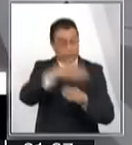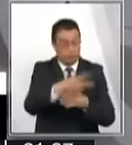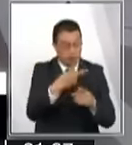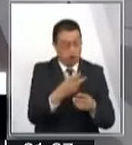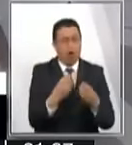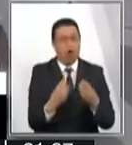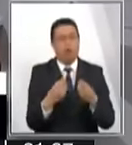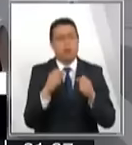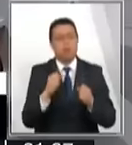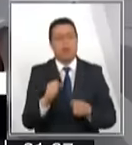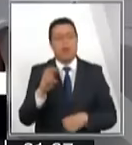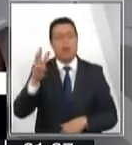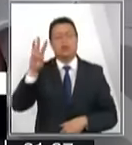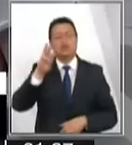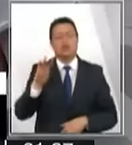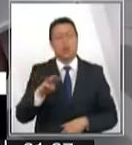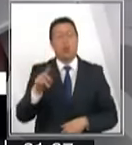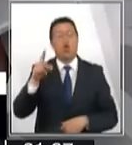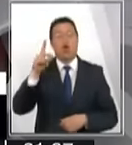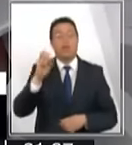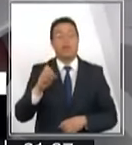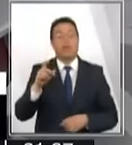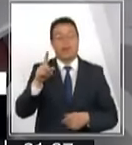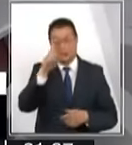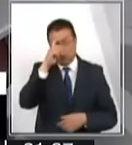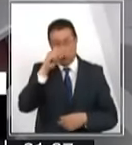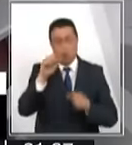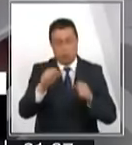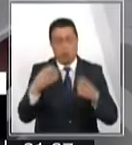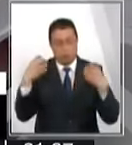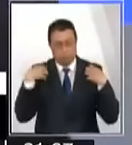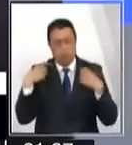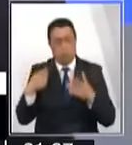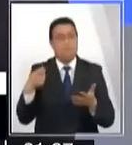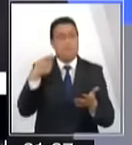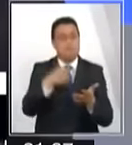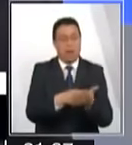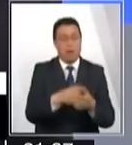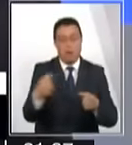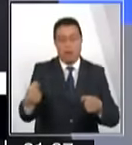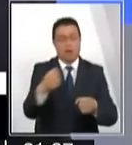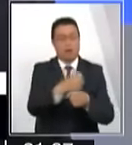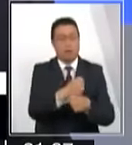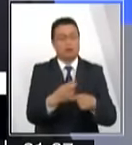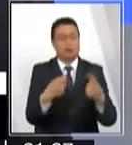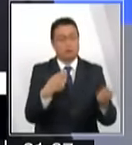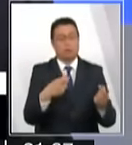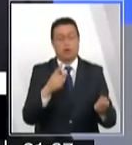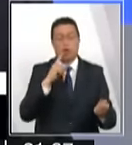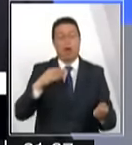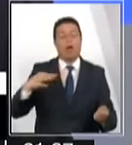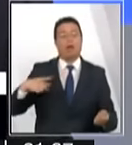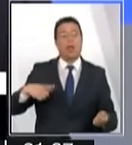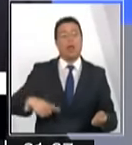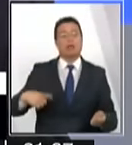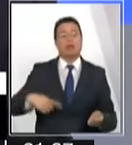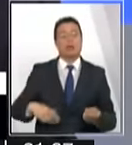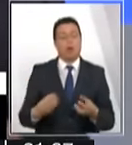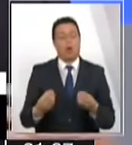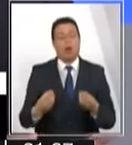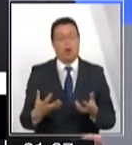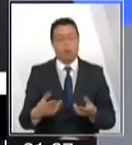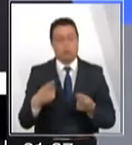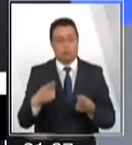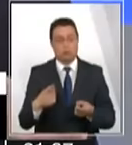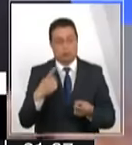que los seguros de salud también estén a cargo de financiar el El reemplazo de la renta en el periodo laboral eso se hace a